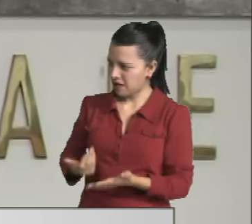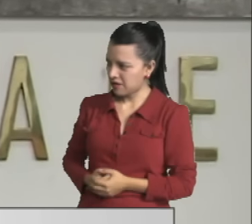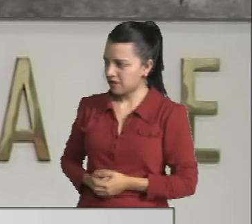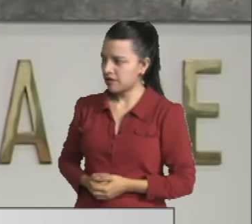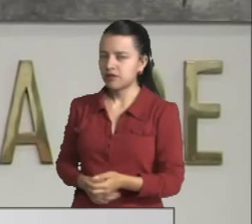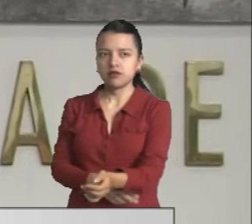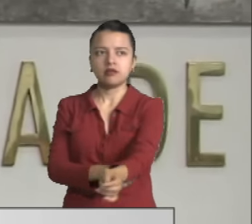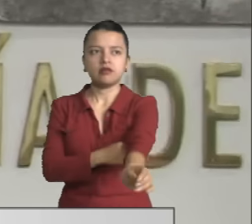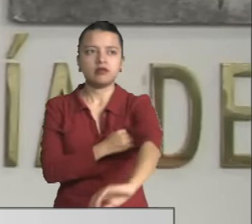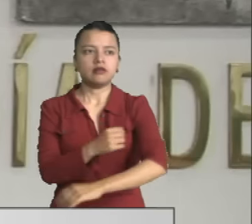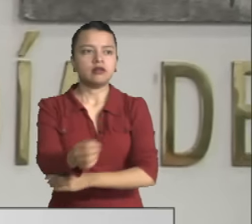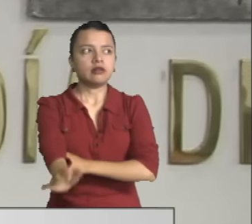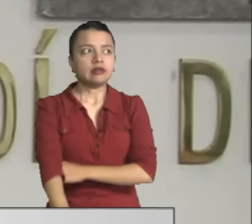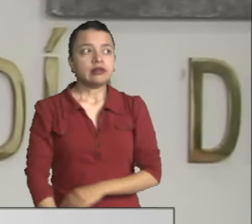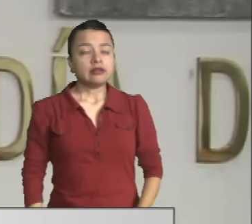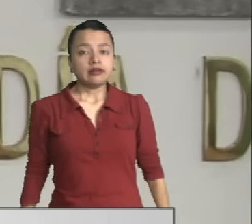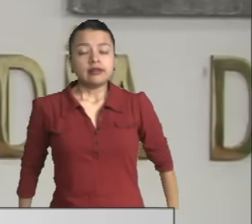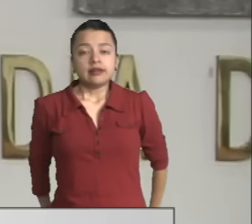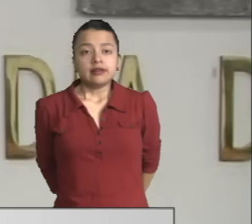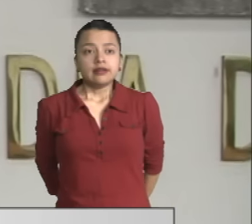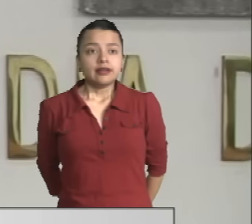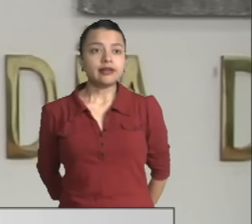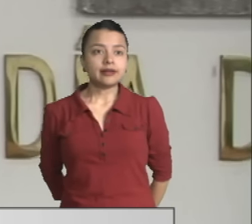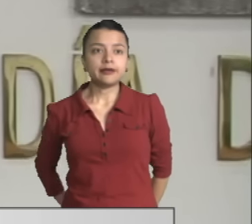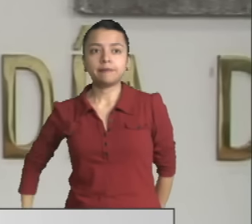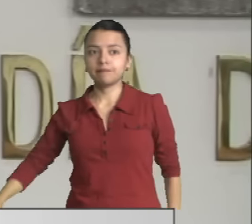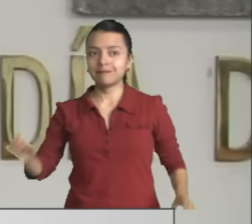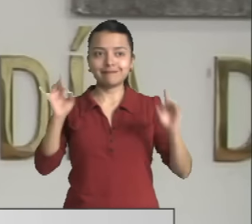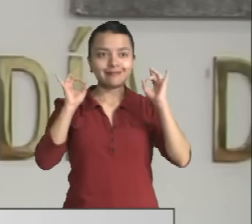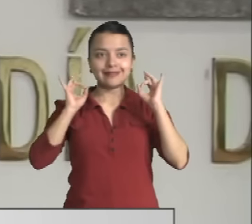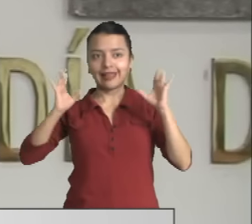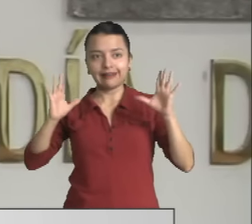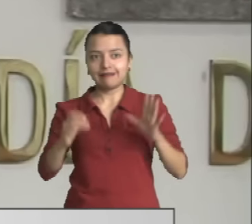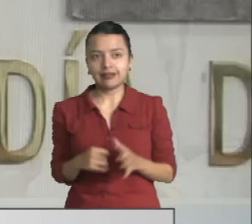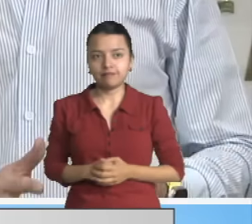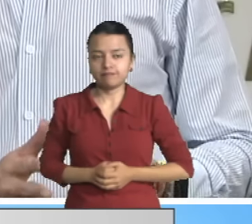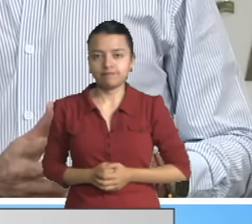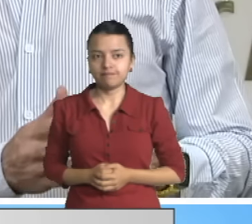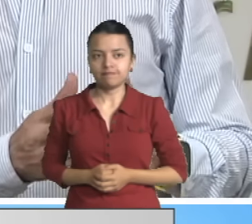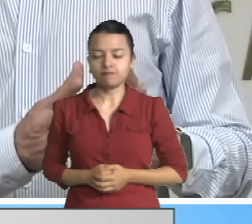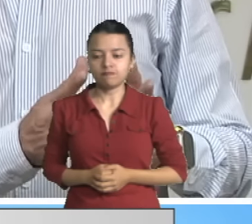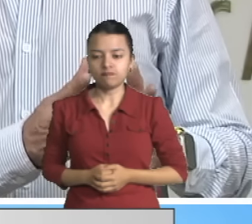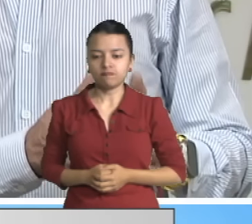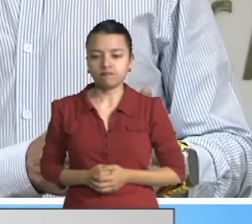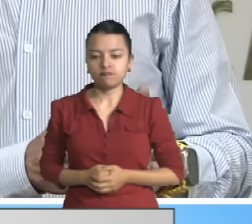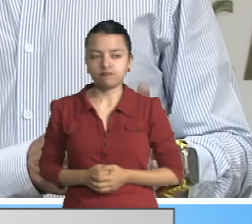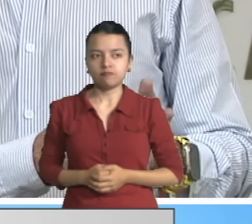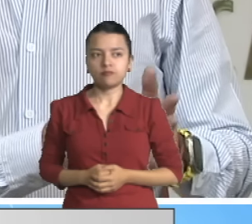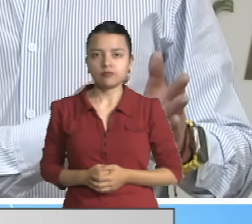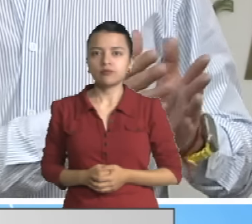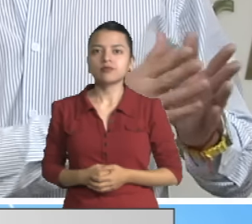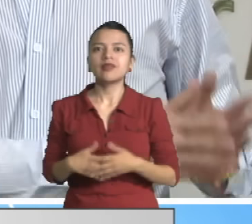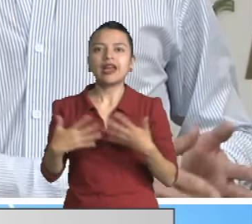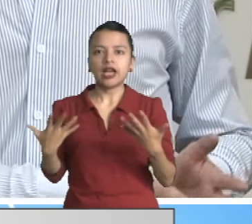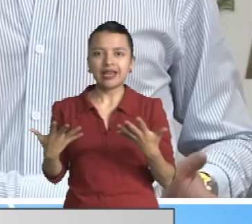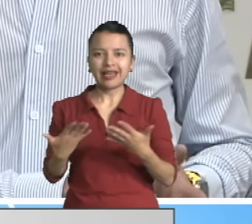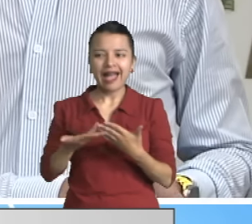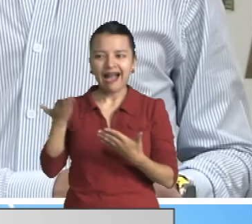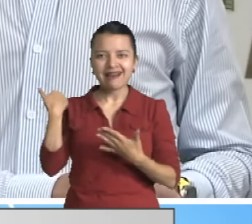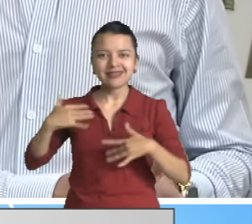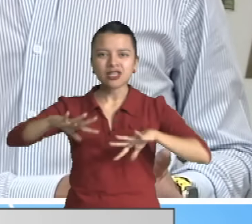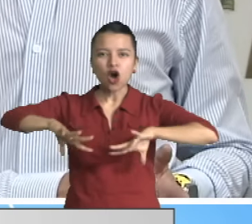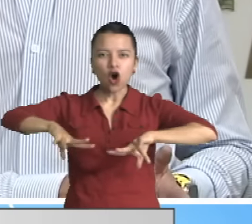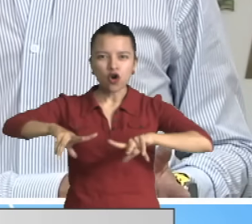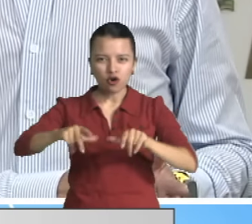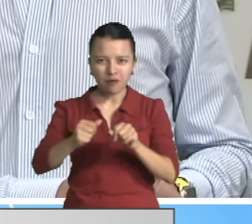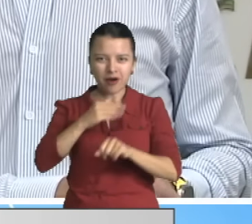Me parece gravísimo. Me parece que cada vez es más evidente y más clara la relación de entre los que se robaron y saquearon